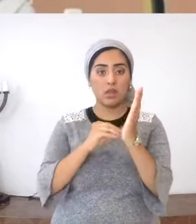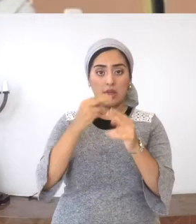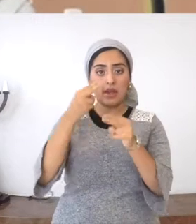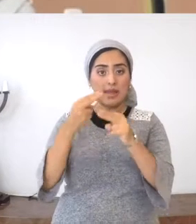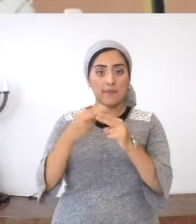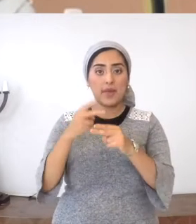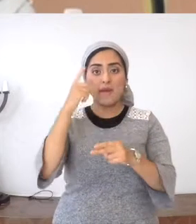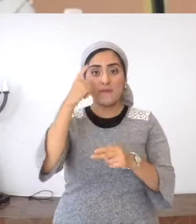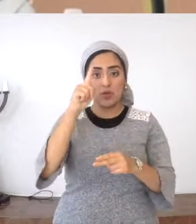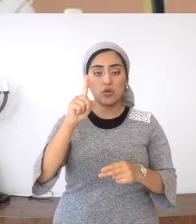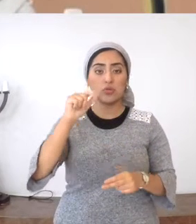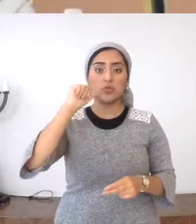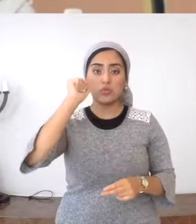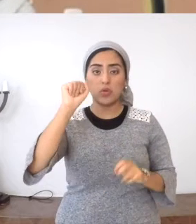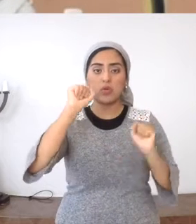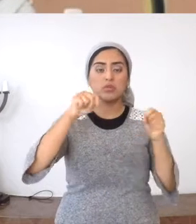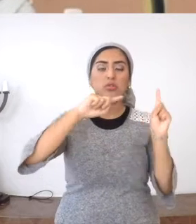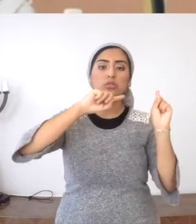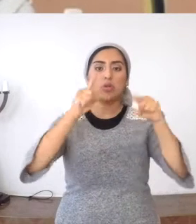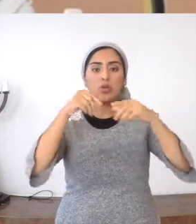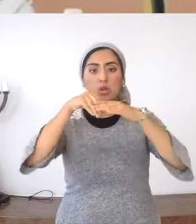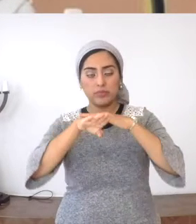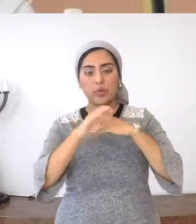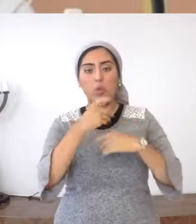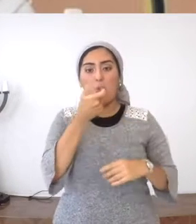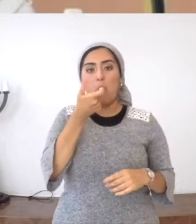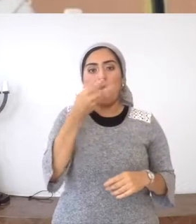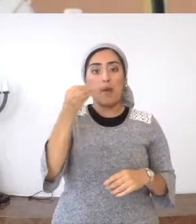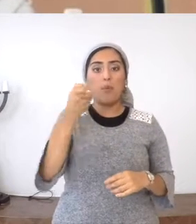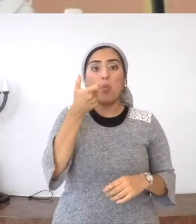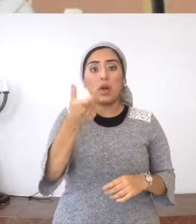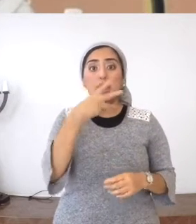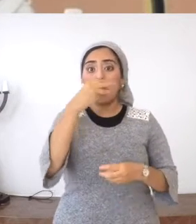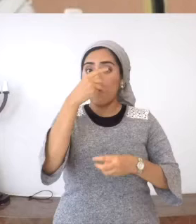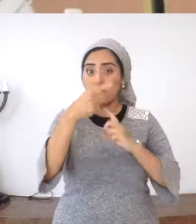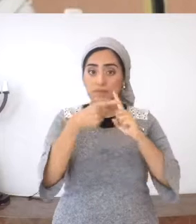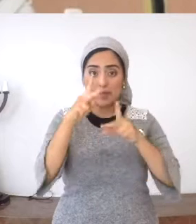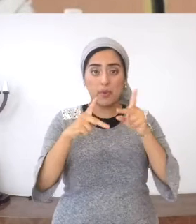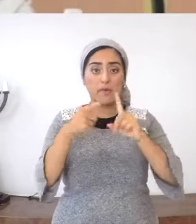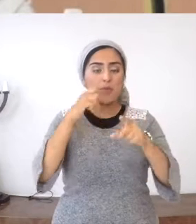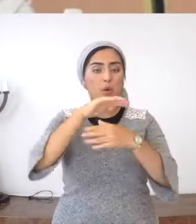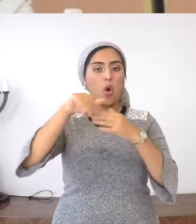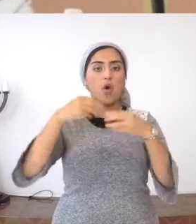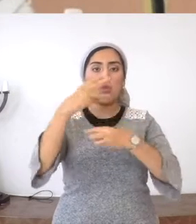todas